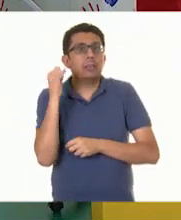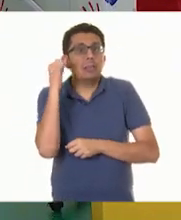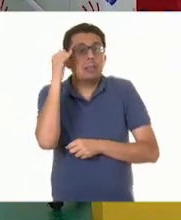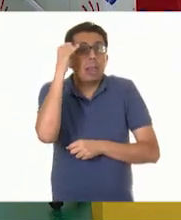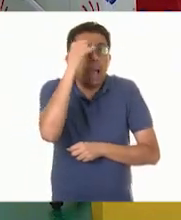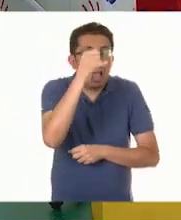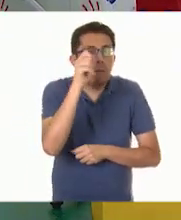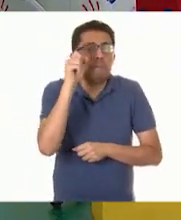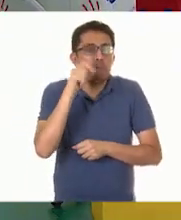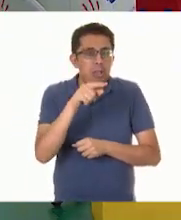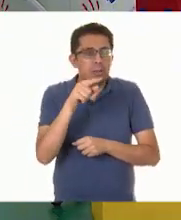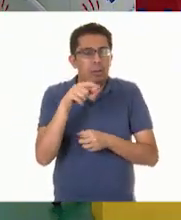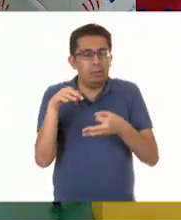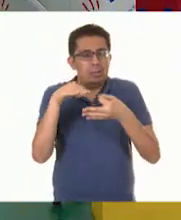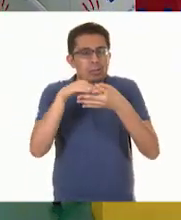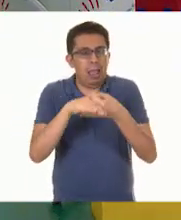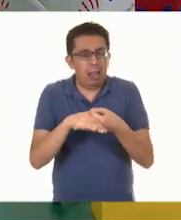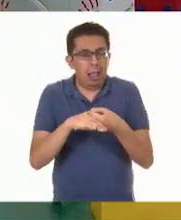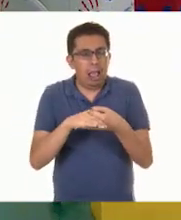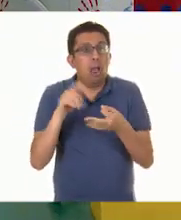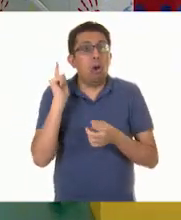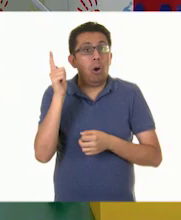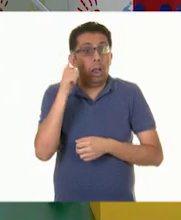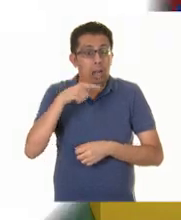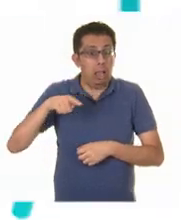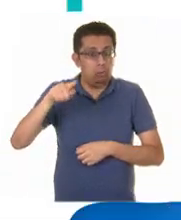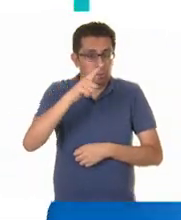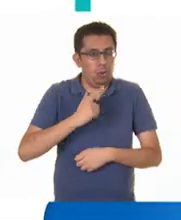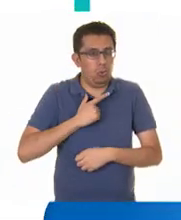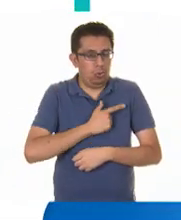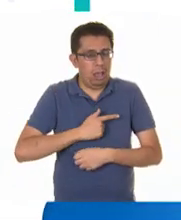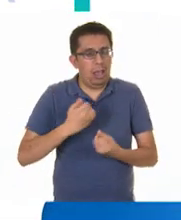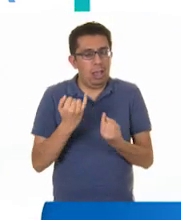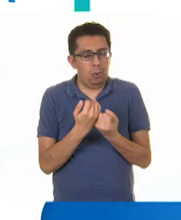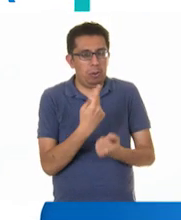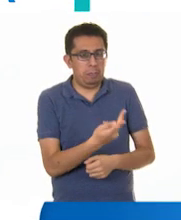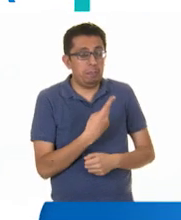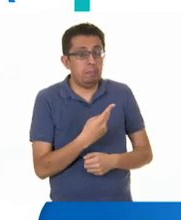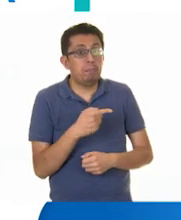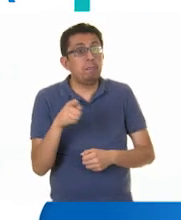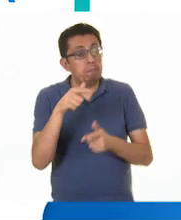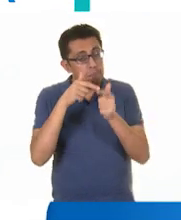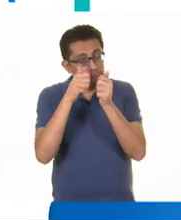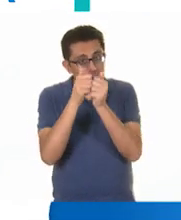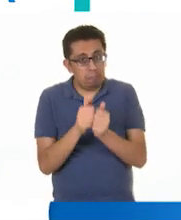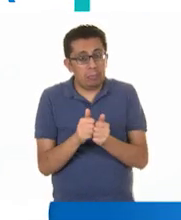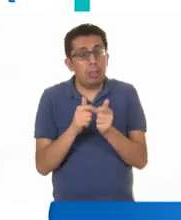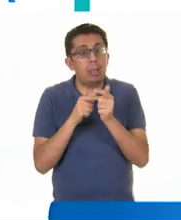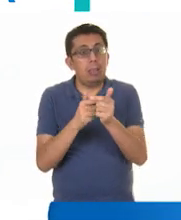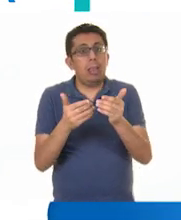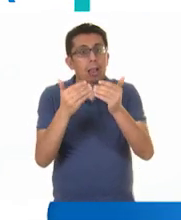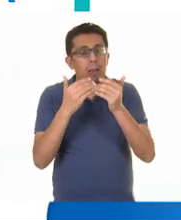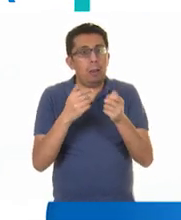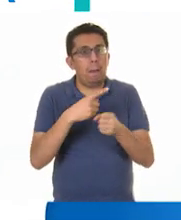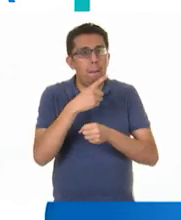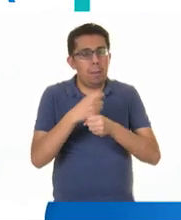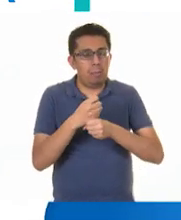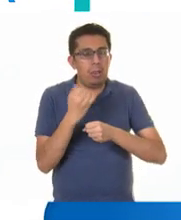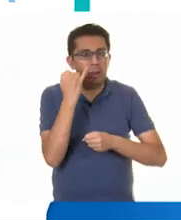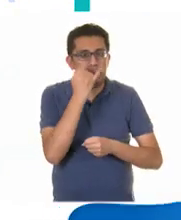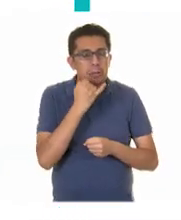tan cerca. Esperamos que lo hayan disfrutado tanto como nosotros. No se vayan, porque continuamos con lengua materna.